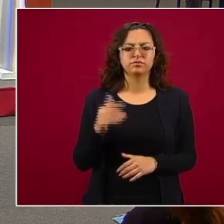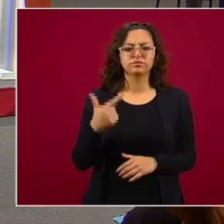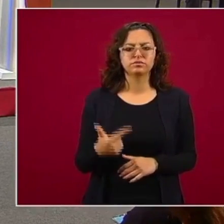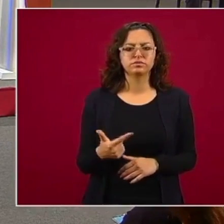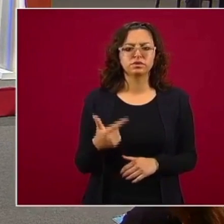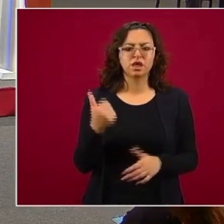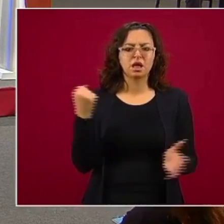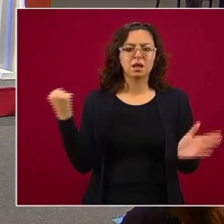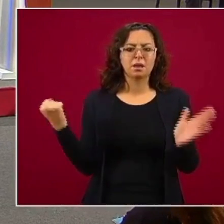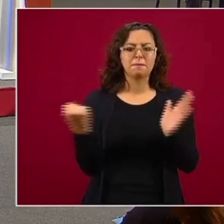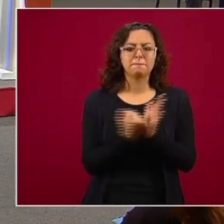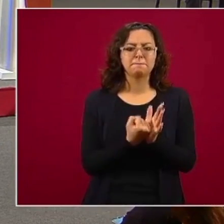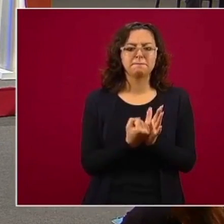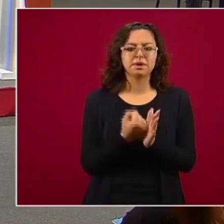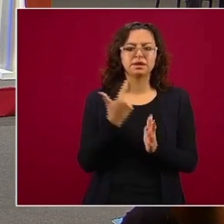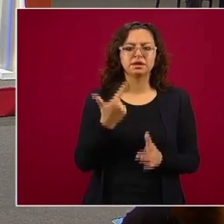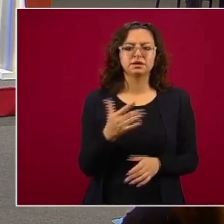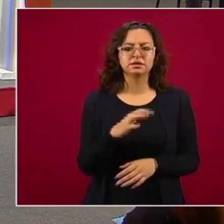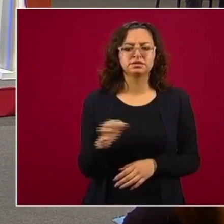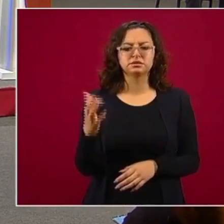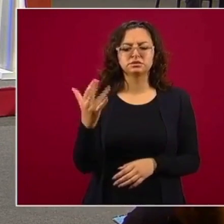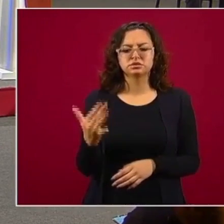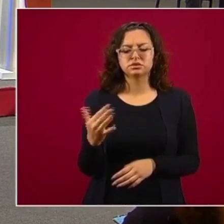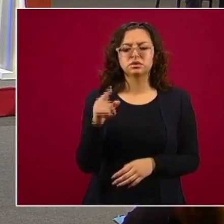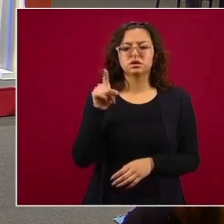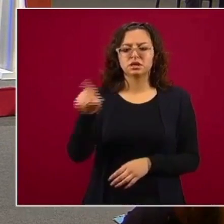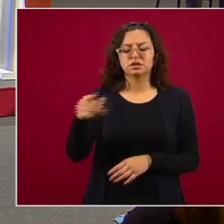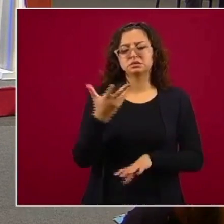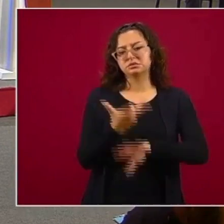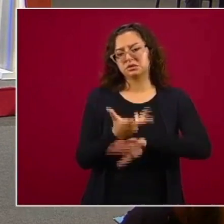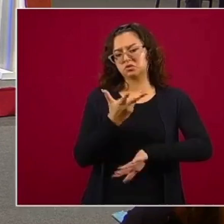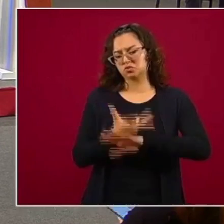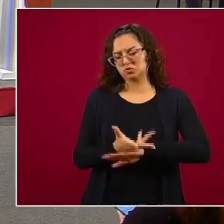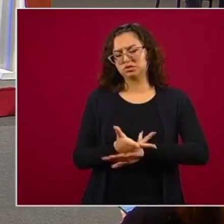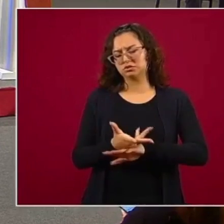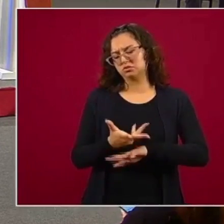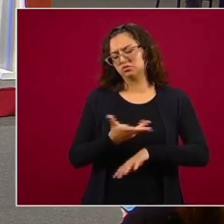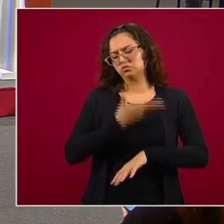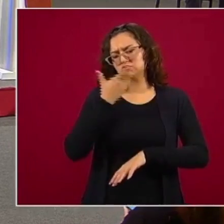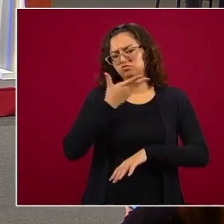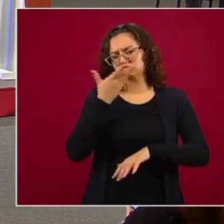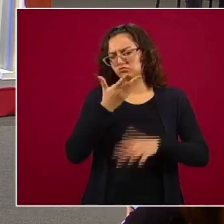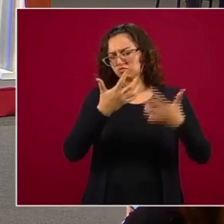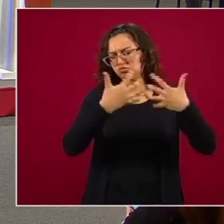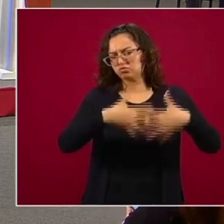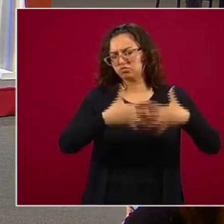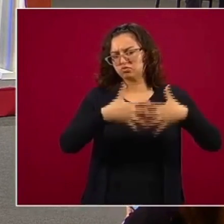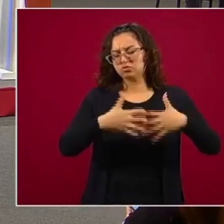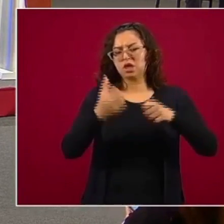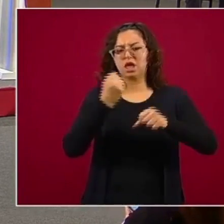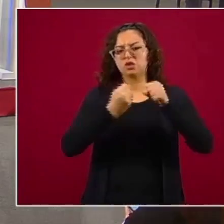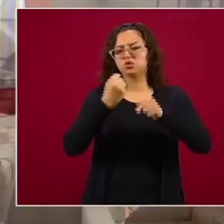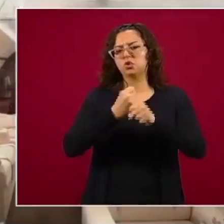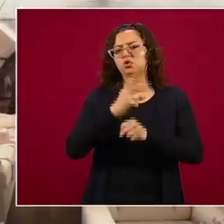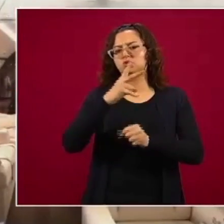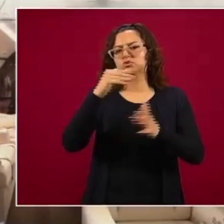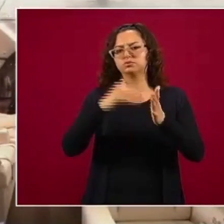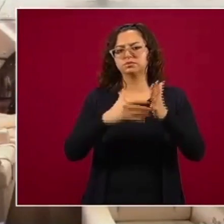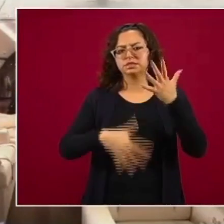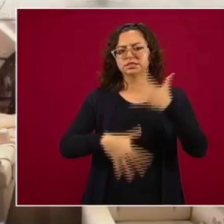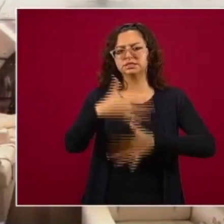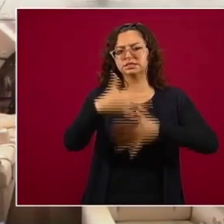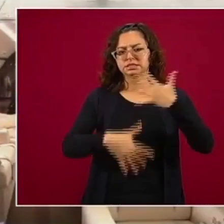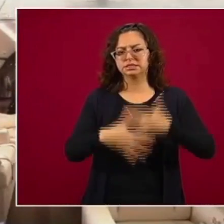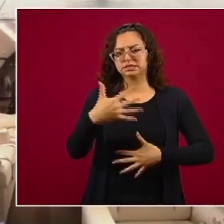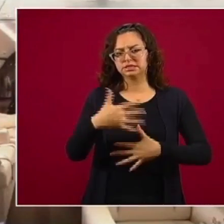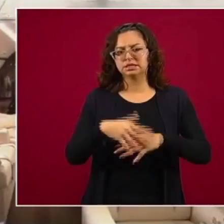Este es un avión que se fabricó en Estados Unidos, es un avión de 2015, es el segundo avión